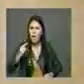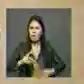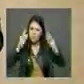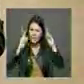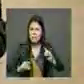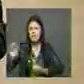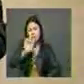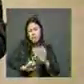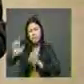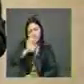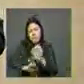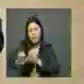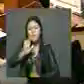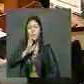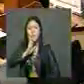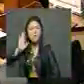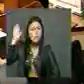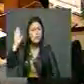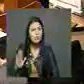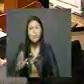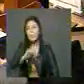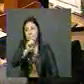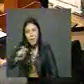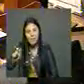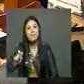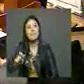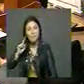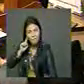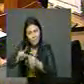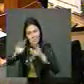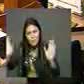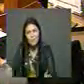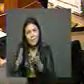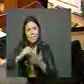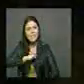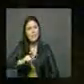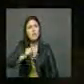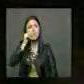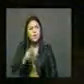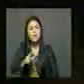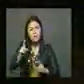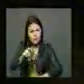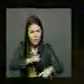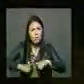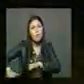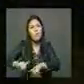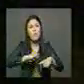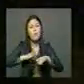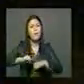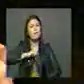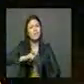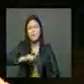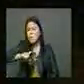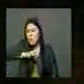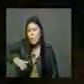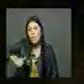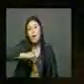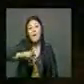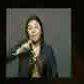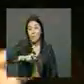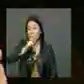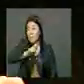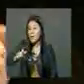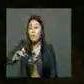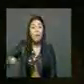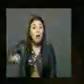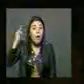defensa de los derechos humanos, reafirmando que las personas somos iguales en dignidad y todos los derechos. Que los sujetos de quienes se